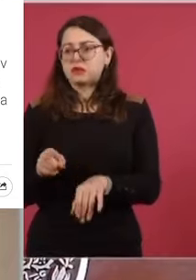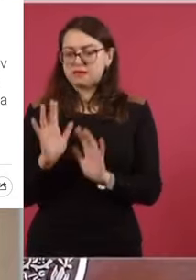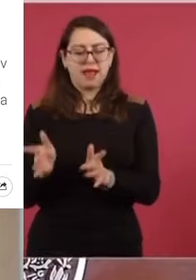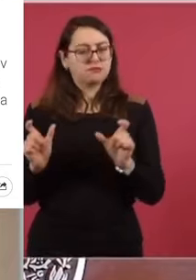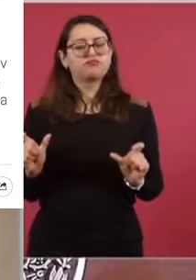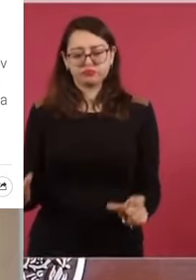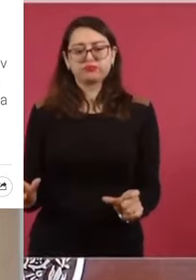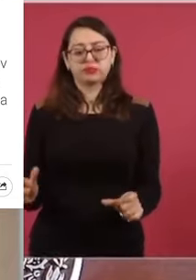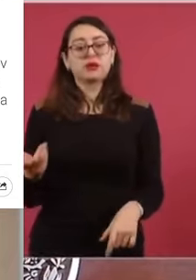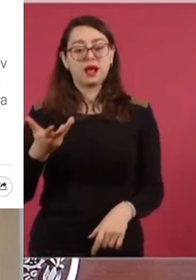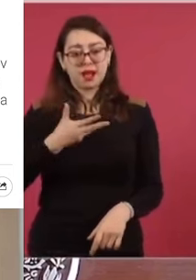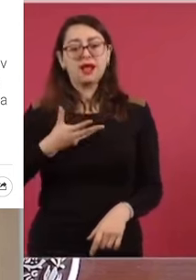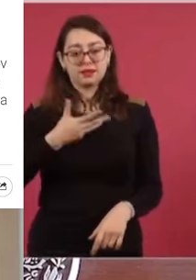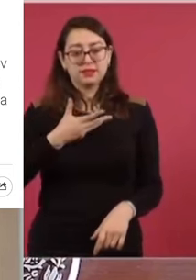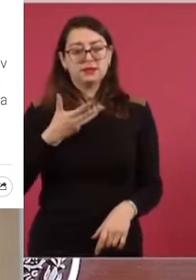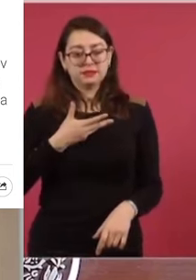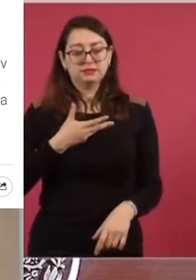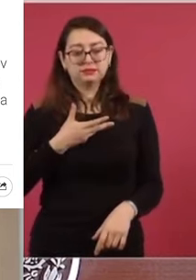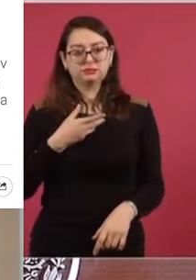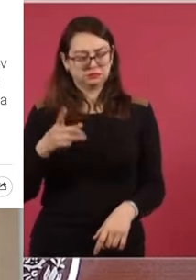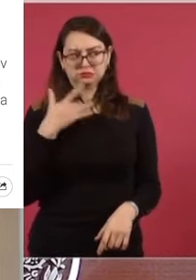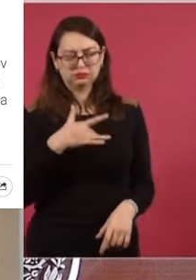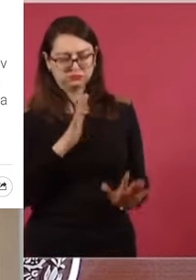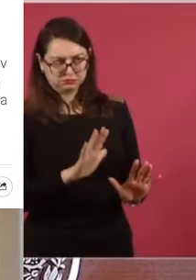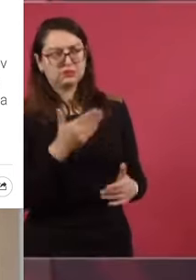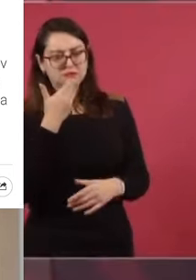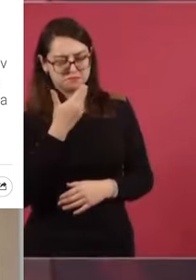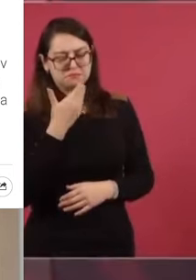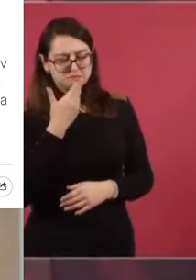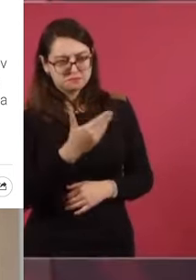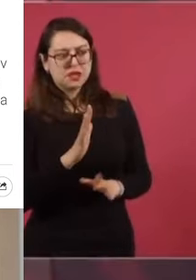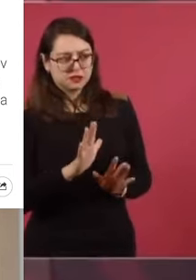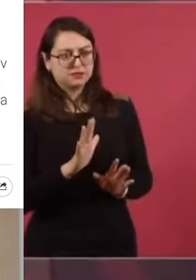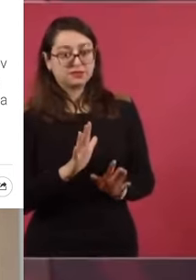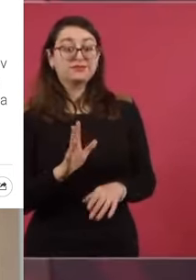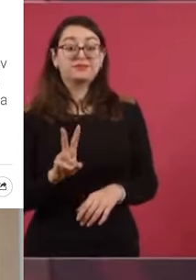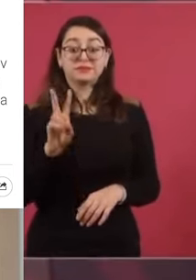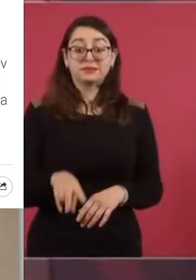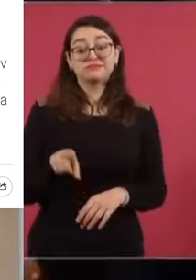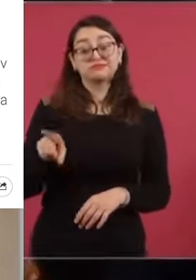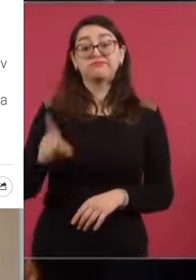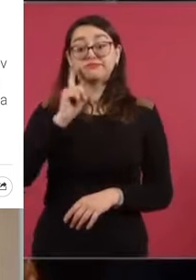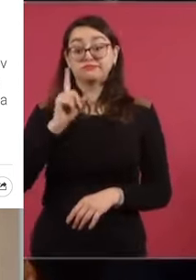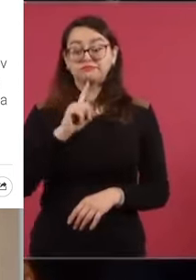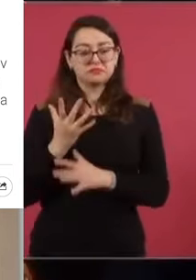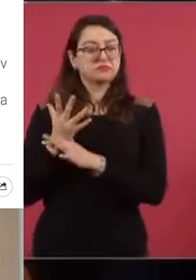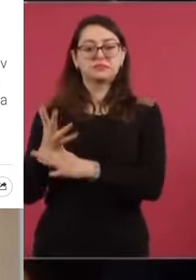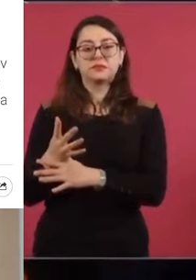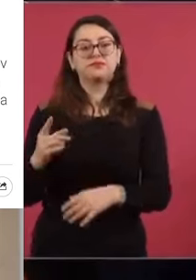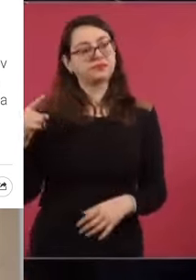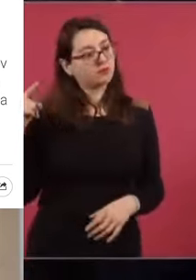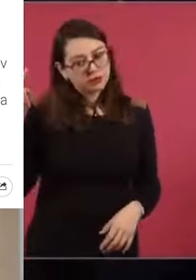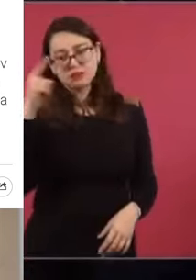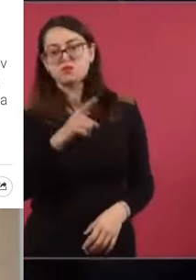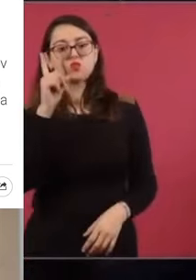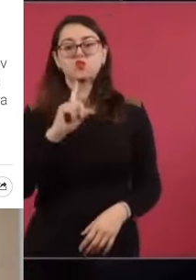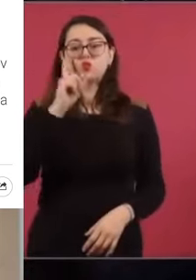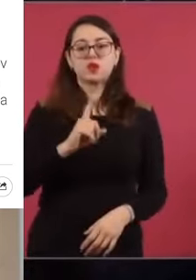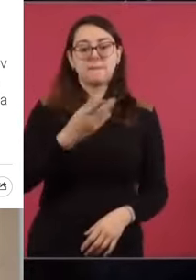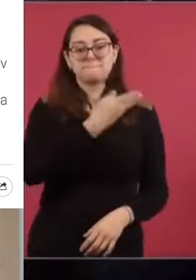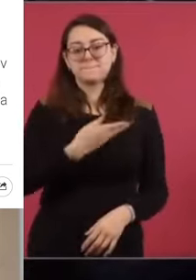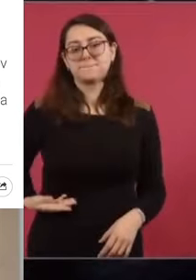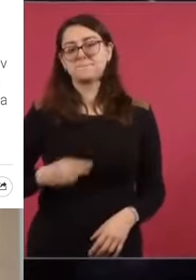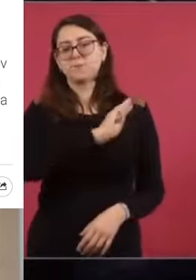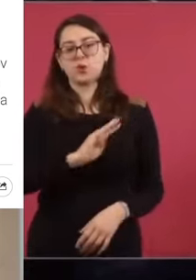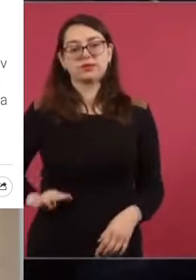protección, manifestó que estaba bien, ella en efecto está acusando a la presidenta municipal de